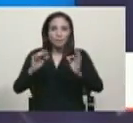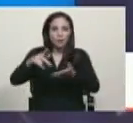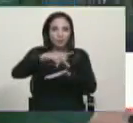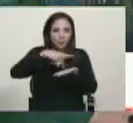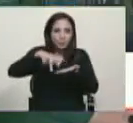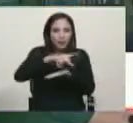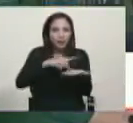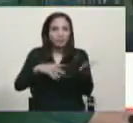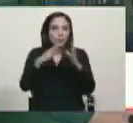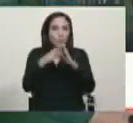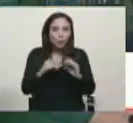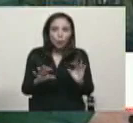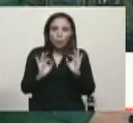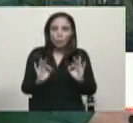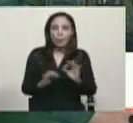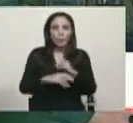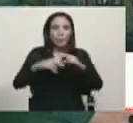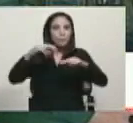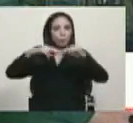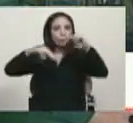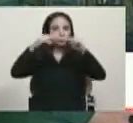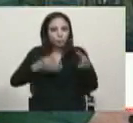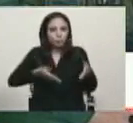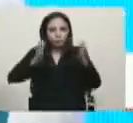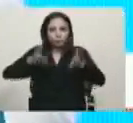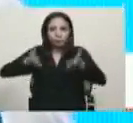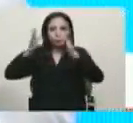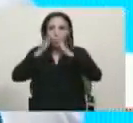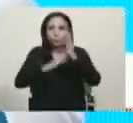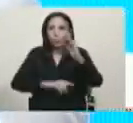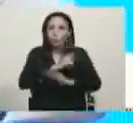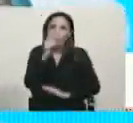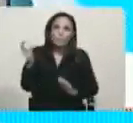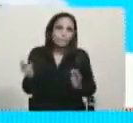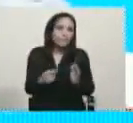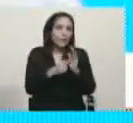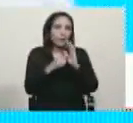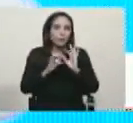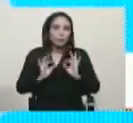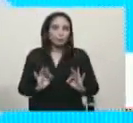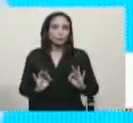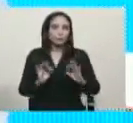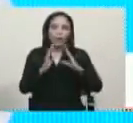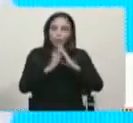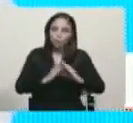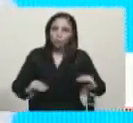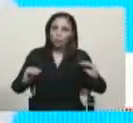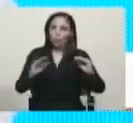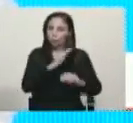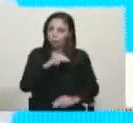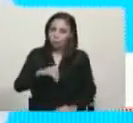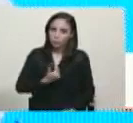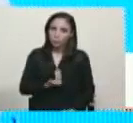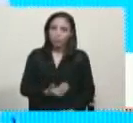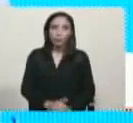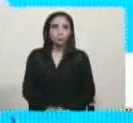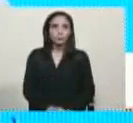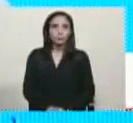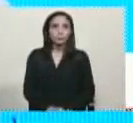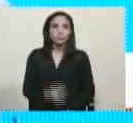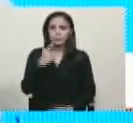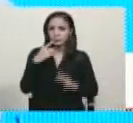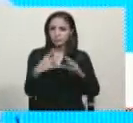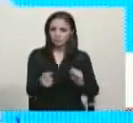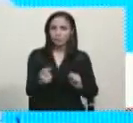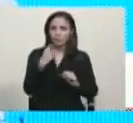ornato, la belleza, la estructura, el asfalto, todo. Lo tenemos todo para hacerlo. Hay que aprender,